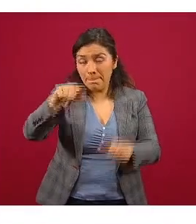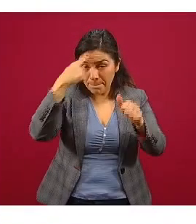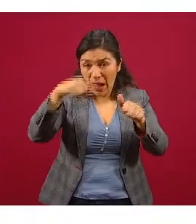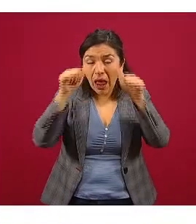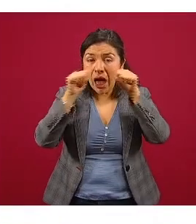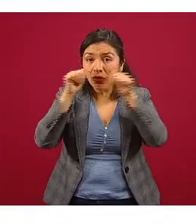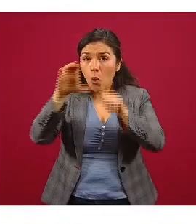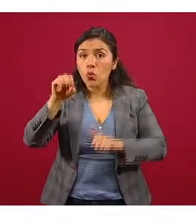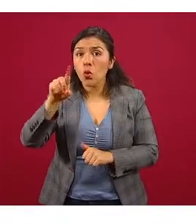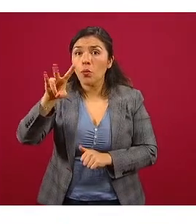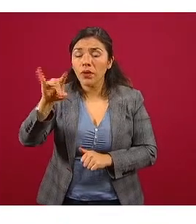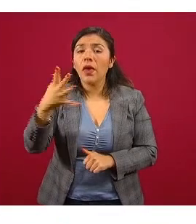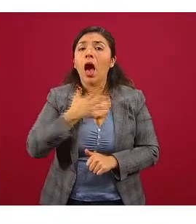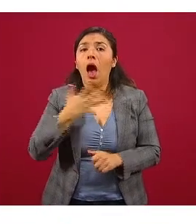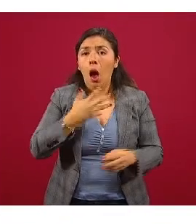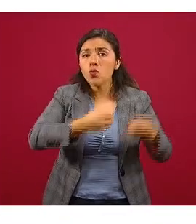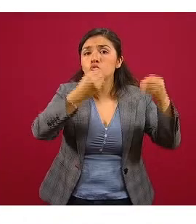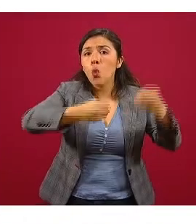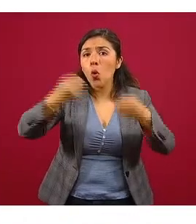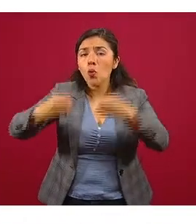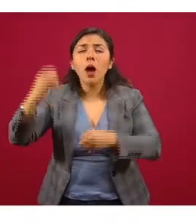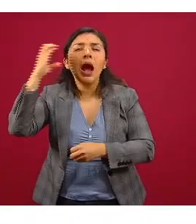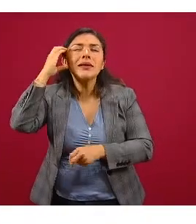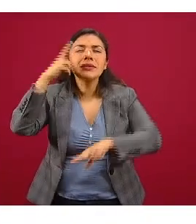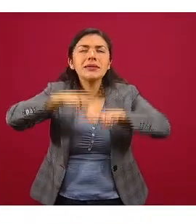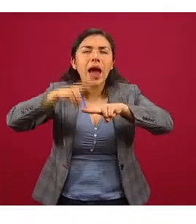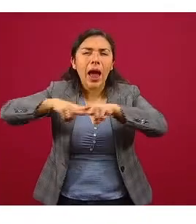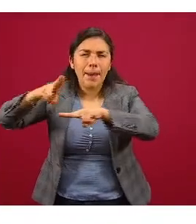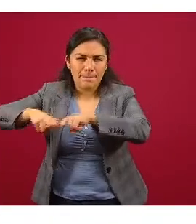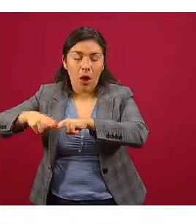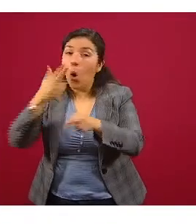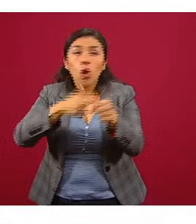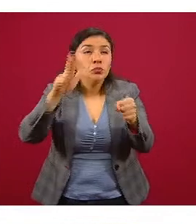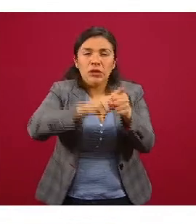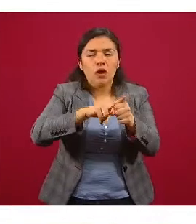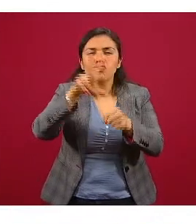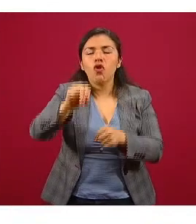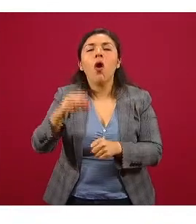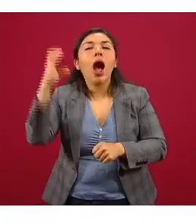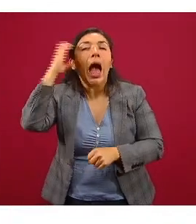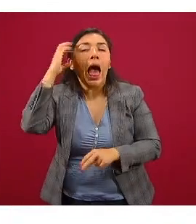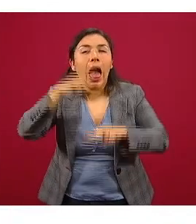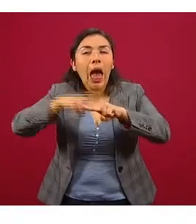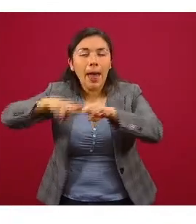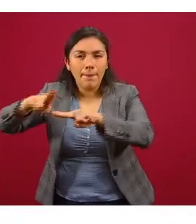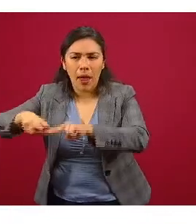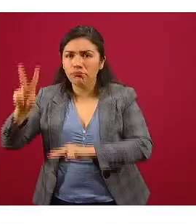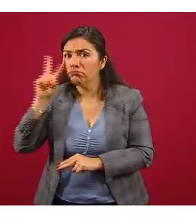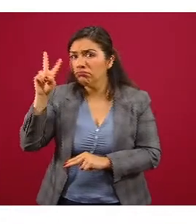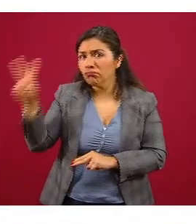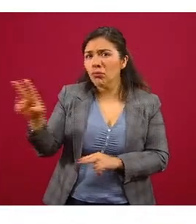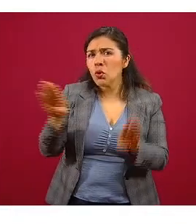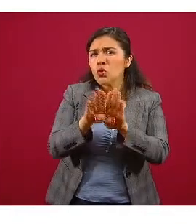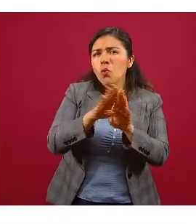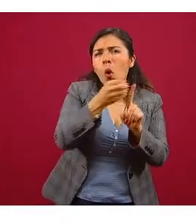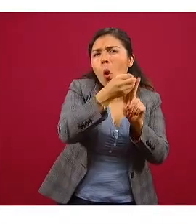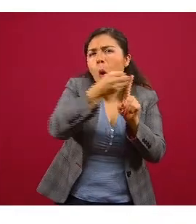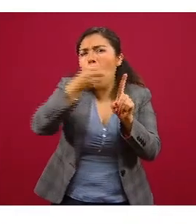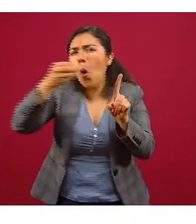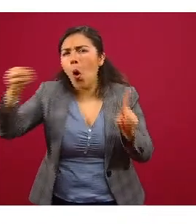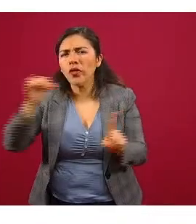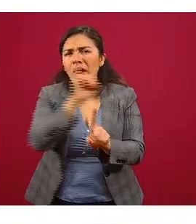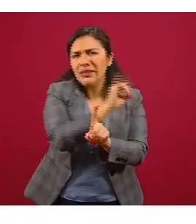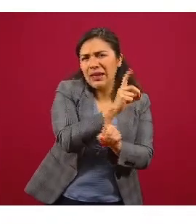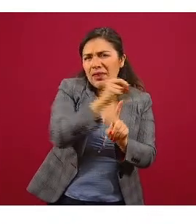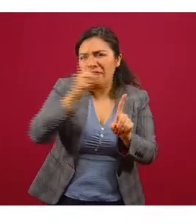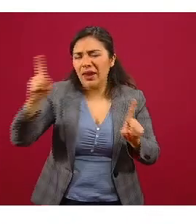COVID están en ocupación, de las camas, más correctamente, no los hospitales, sino las camas, y podemos ver en orden de izquierda a derecha